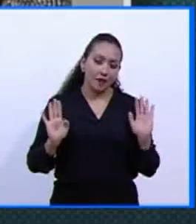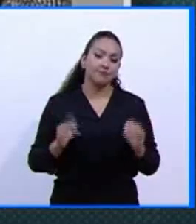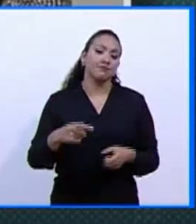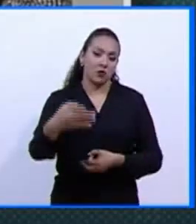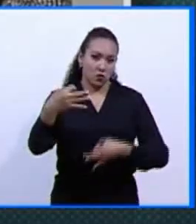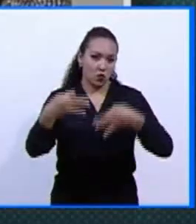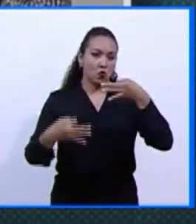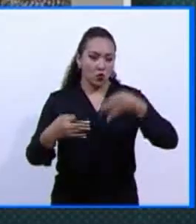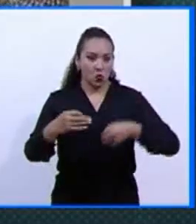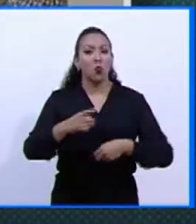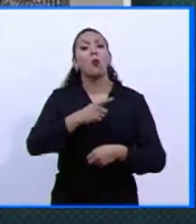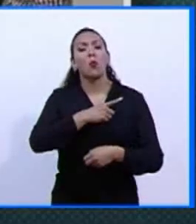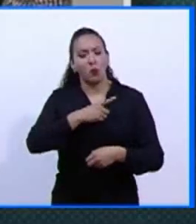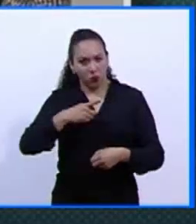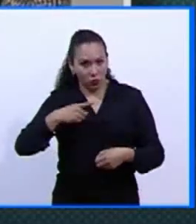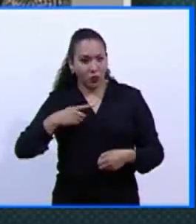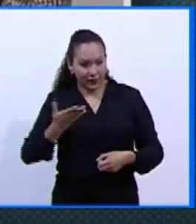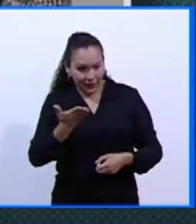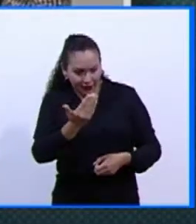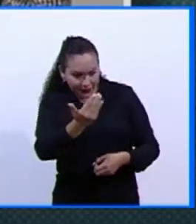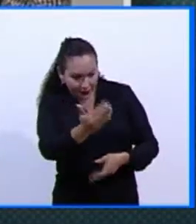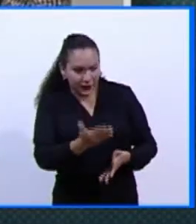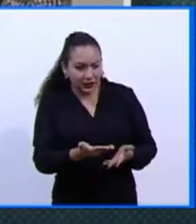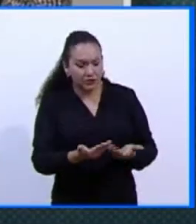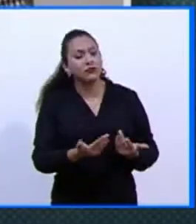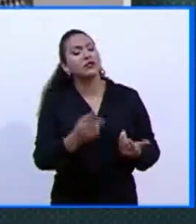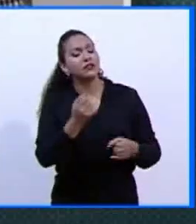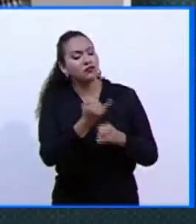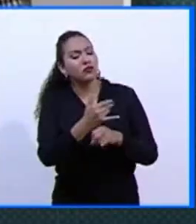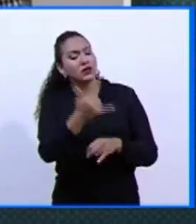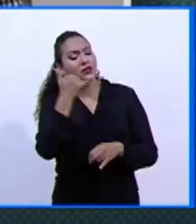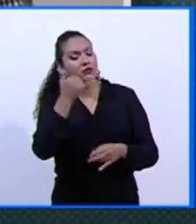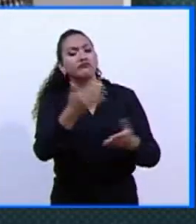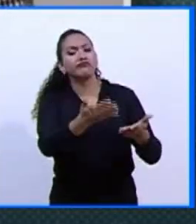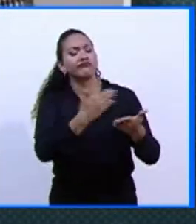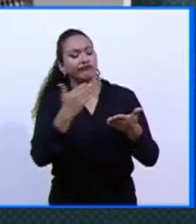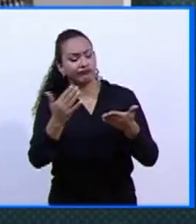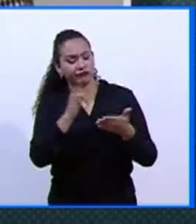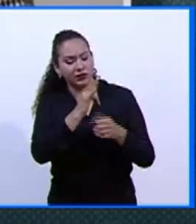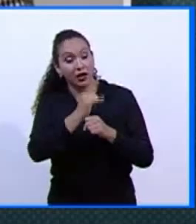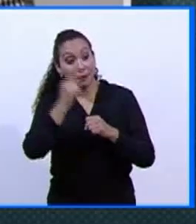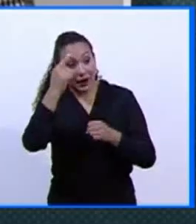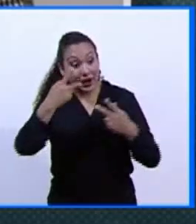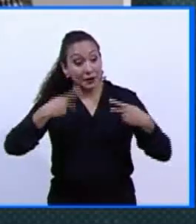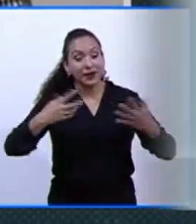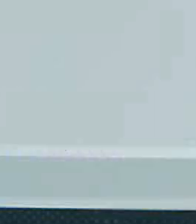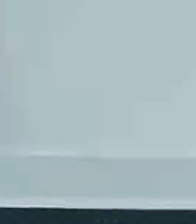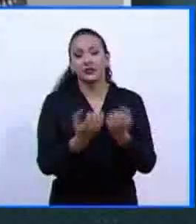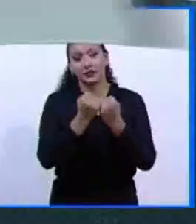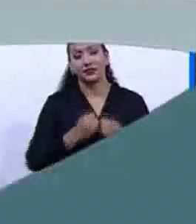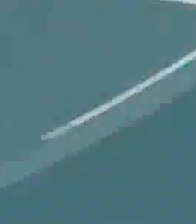pueden otorgar estas medidas y con ello lograr el rescate de las personas.